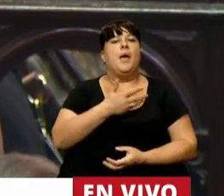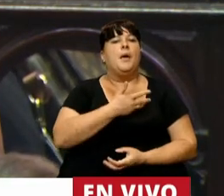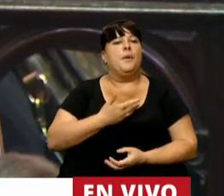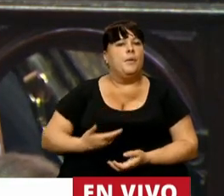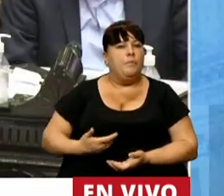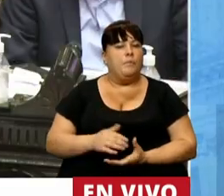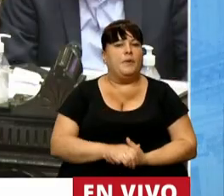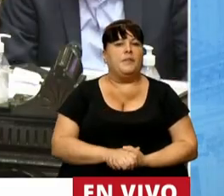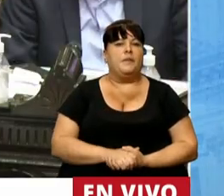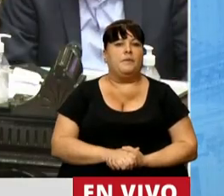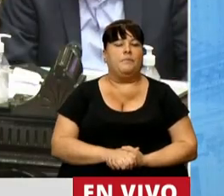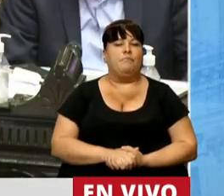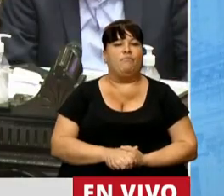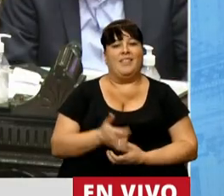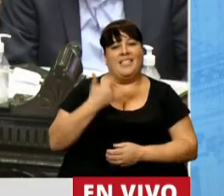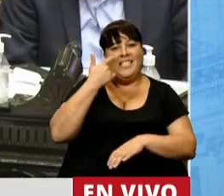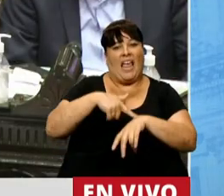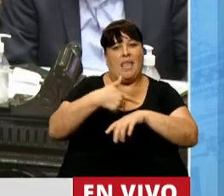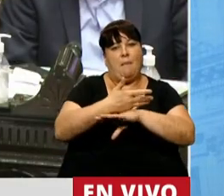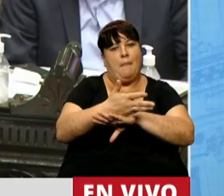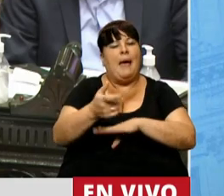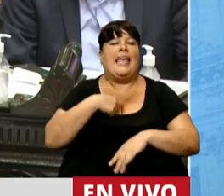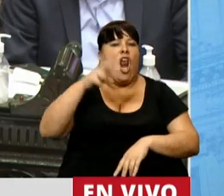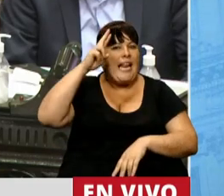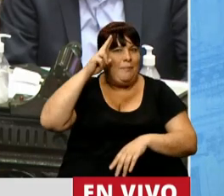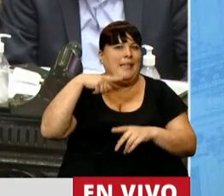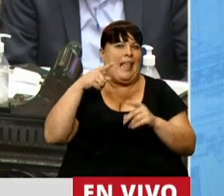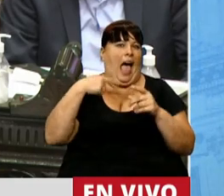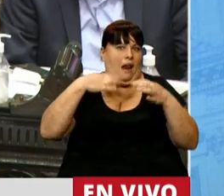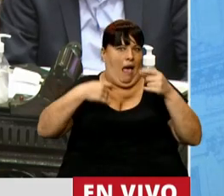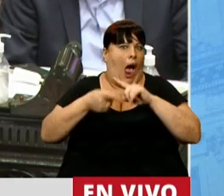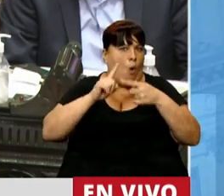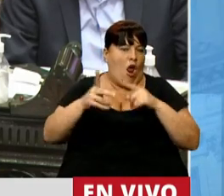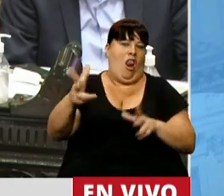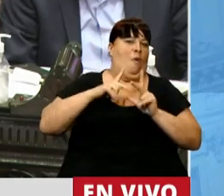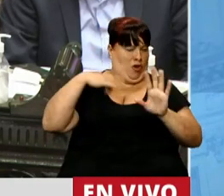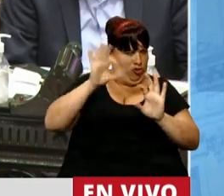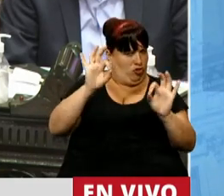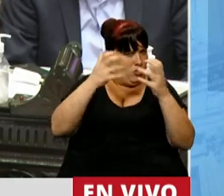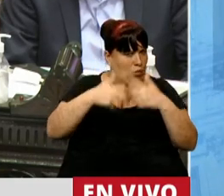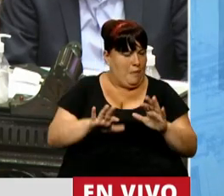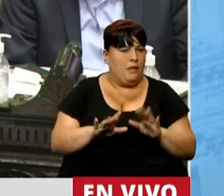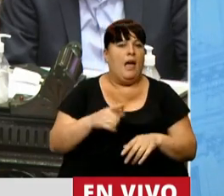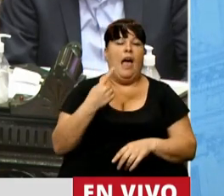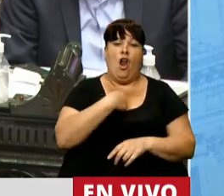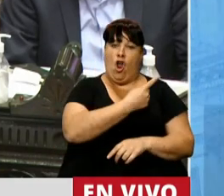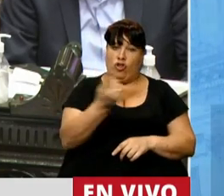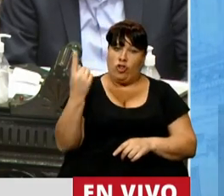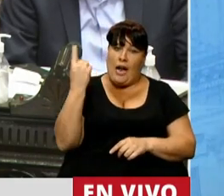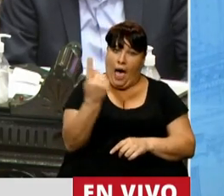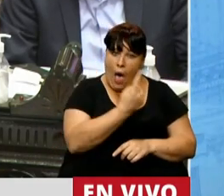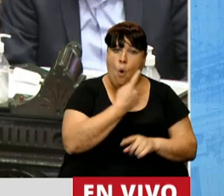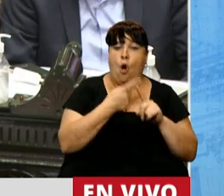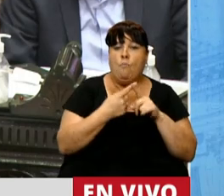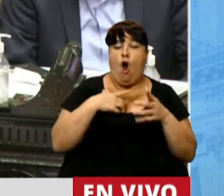Presidente, como ya me estoy pasando el tiempo y quiero ser respetuoso de los compromisos, y antes que me lo diga, cada uno de nosotros, por cada uno